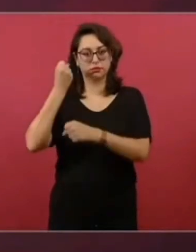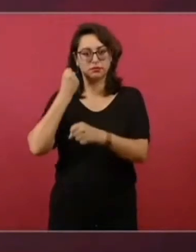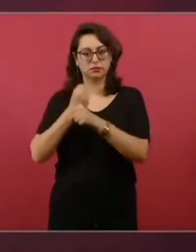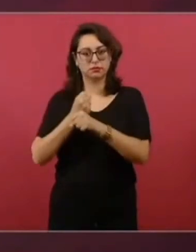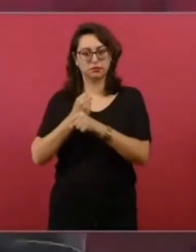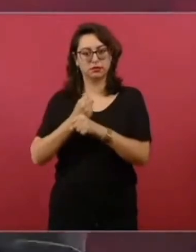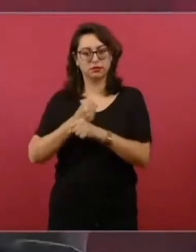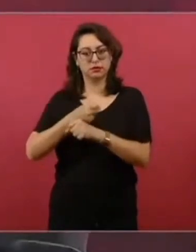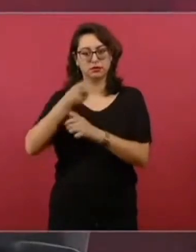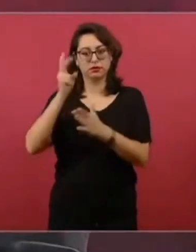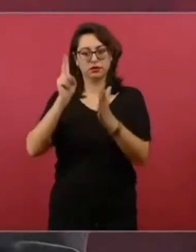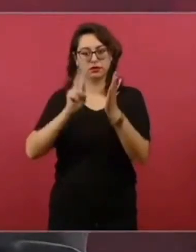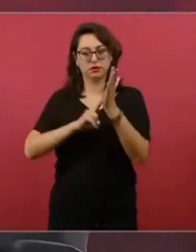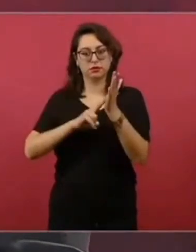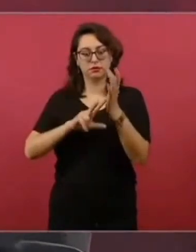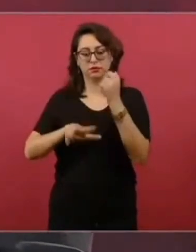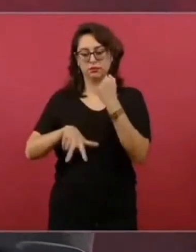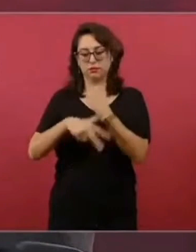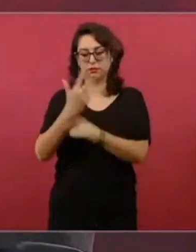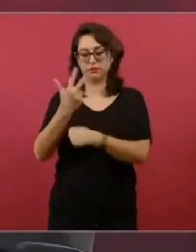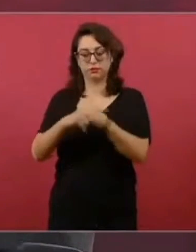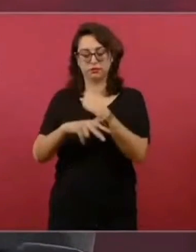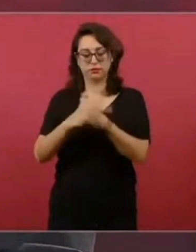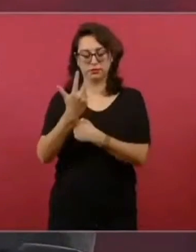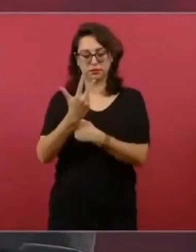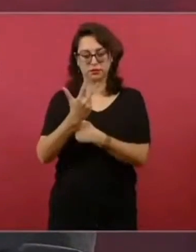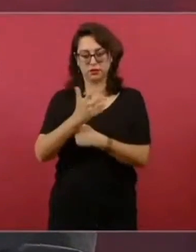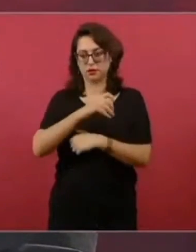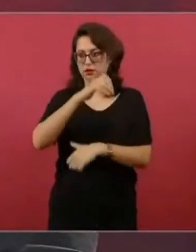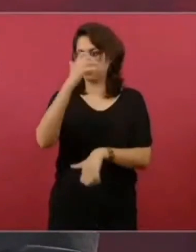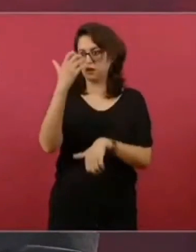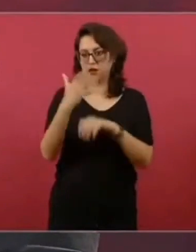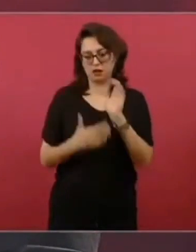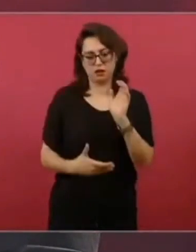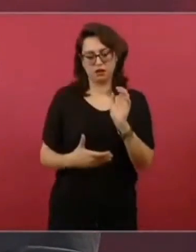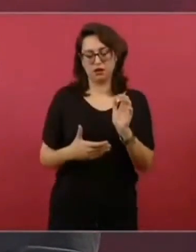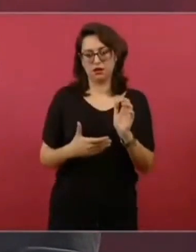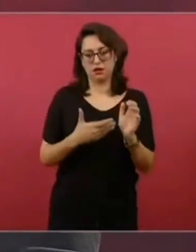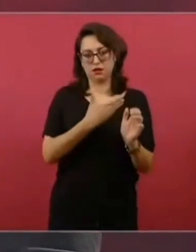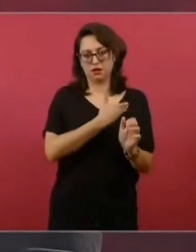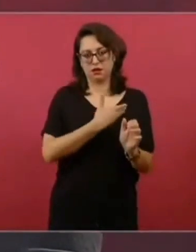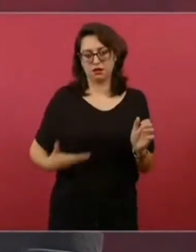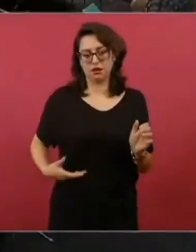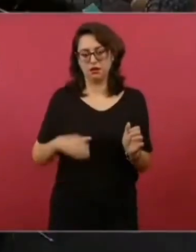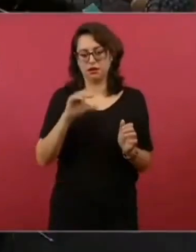2013, terminando su gobierno y entrando Peña,